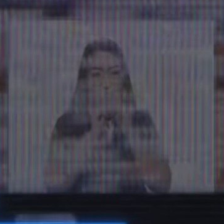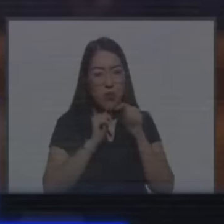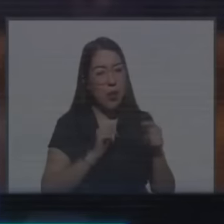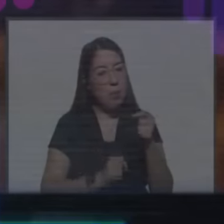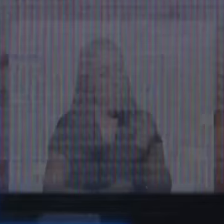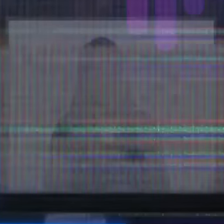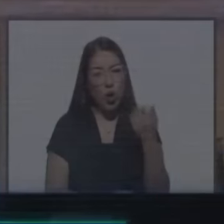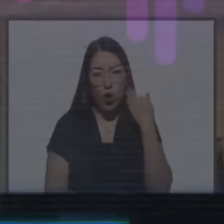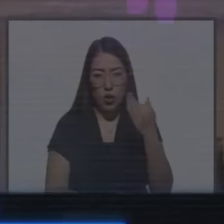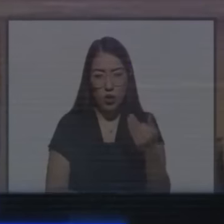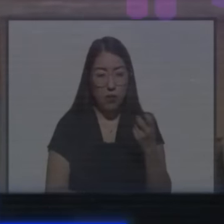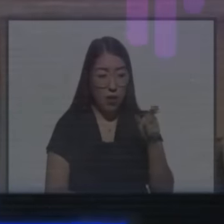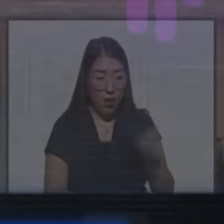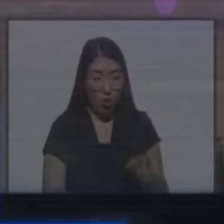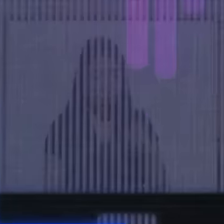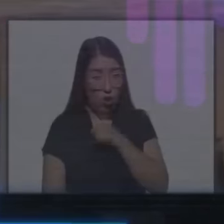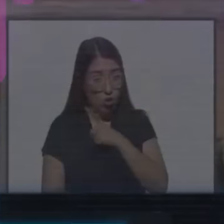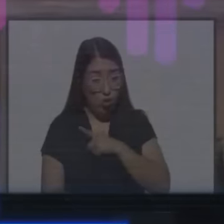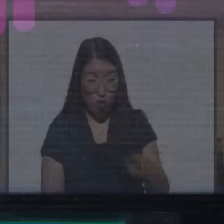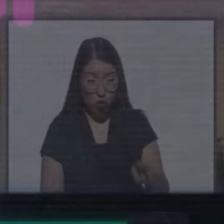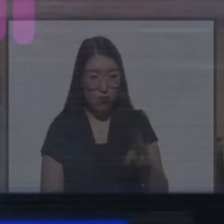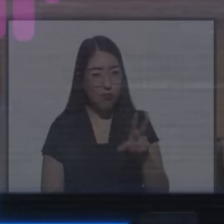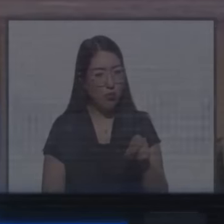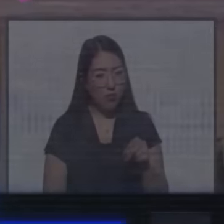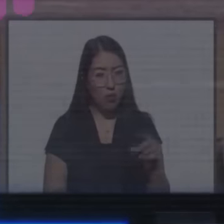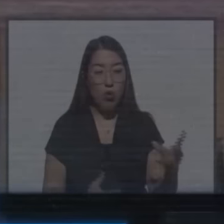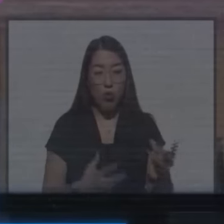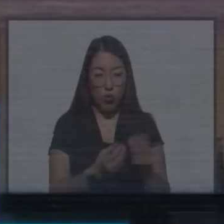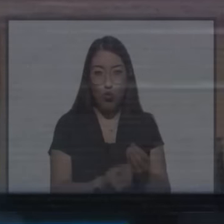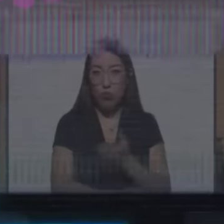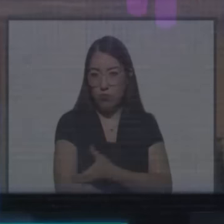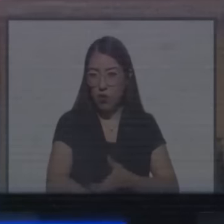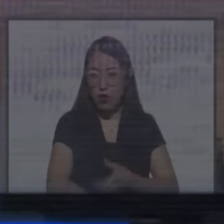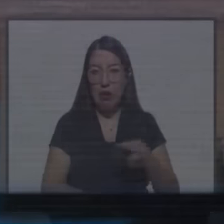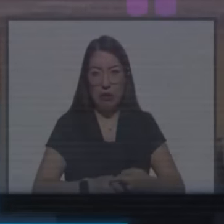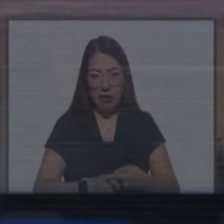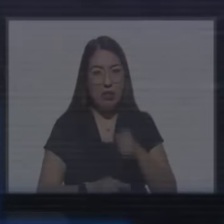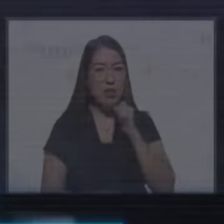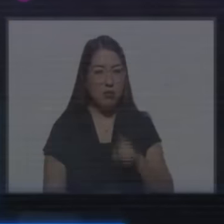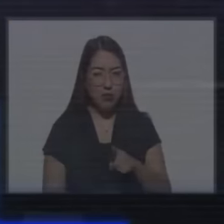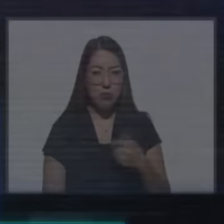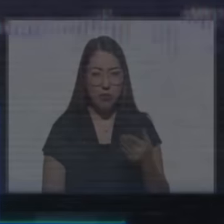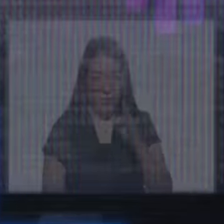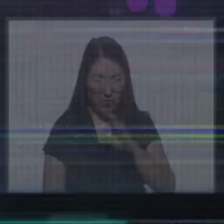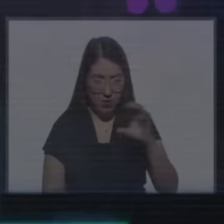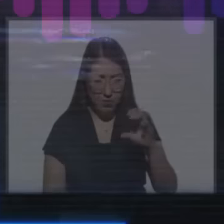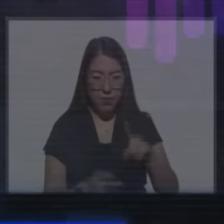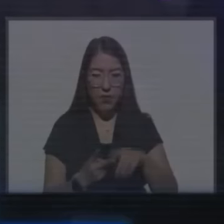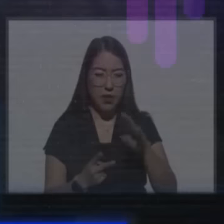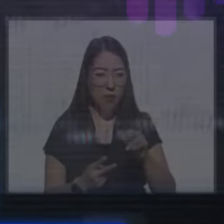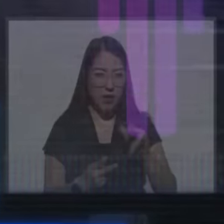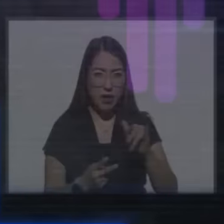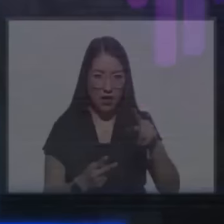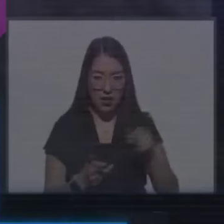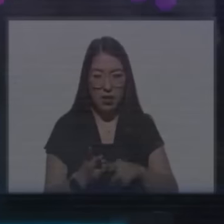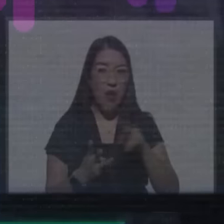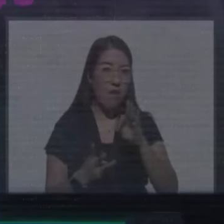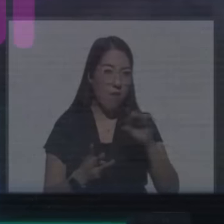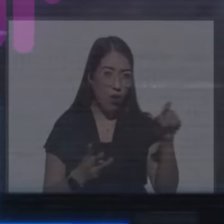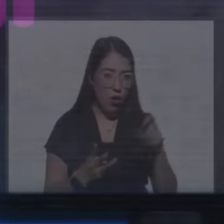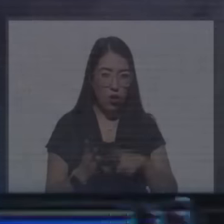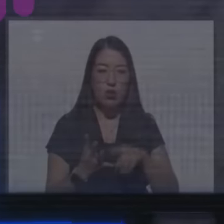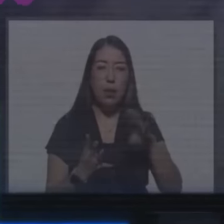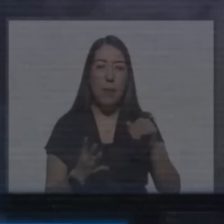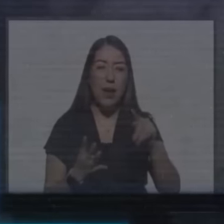hombre que deba ser condenado solo, con él, en esa condena van a Felipe Calderón, Margarita, Vicente Fox, Marta,